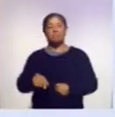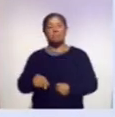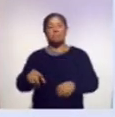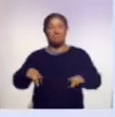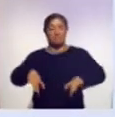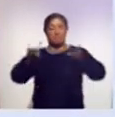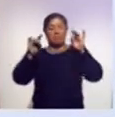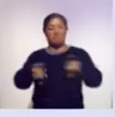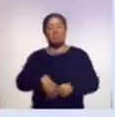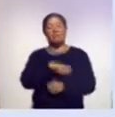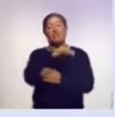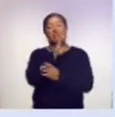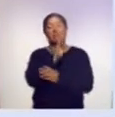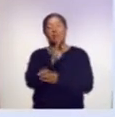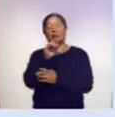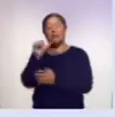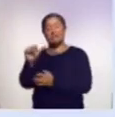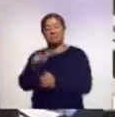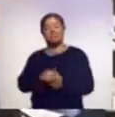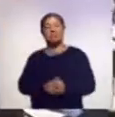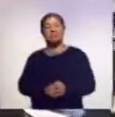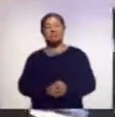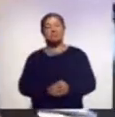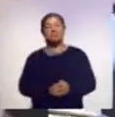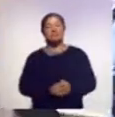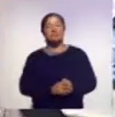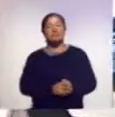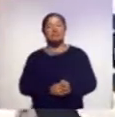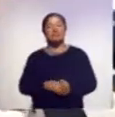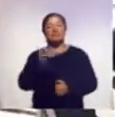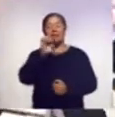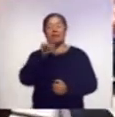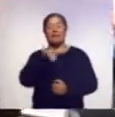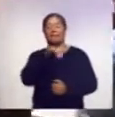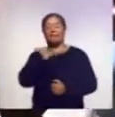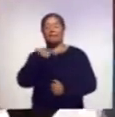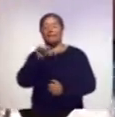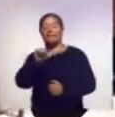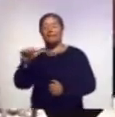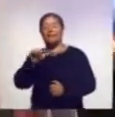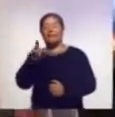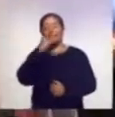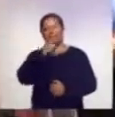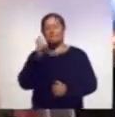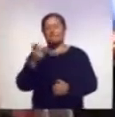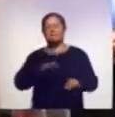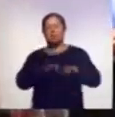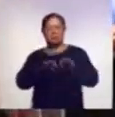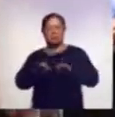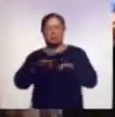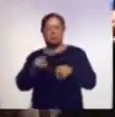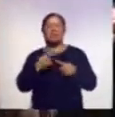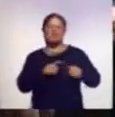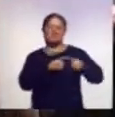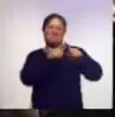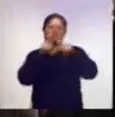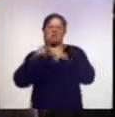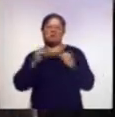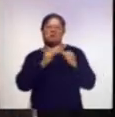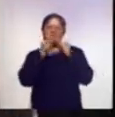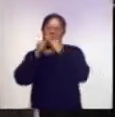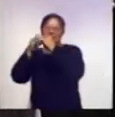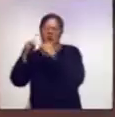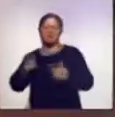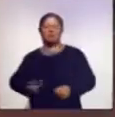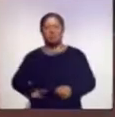las Artesanías, Emma Llanes, manifestó que resultado del trabajo coordinado con los diferentes órdenes de gobierno y de la iniciativa privada, este tipo